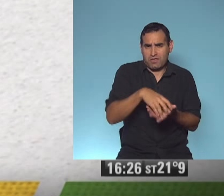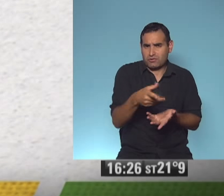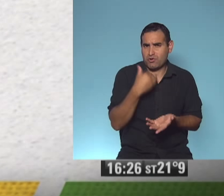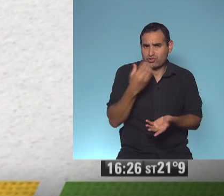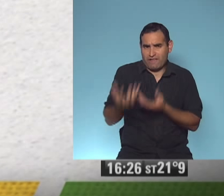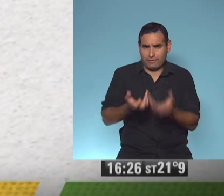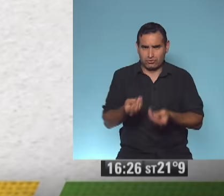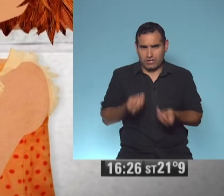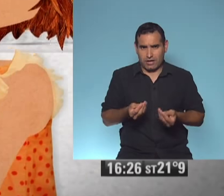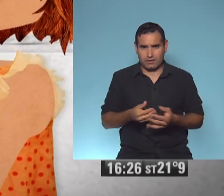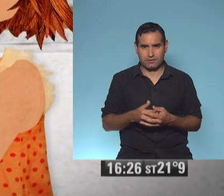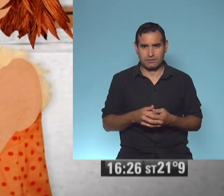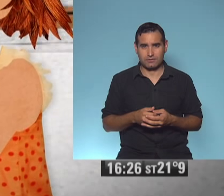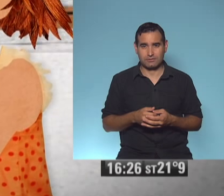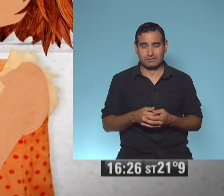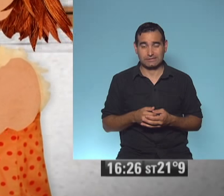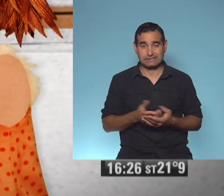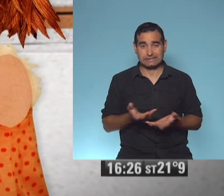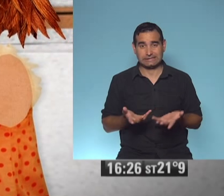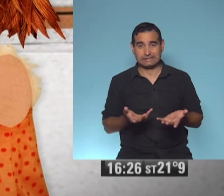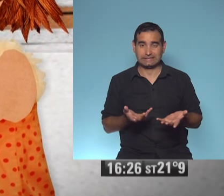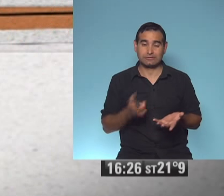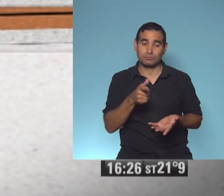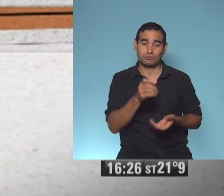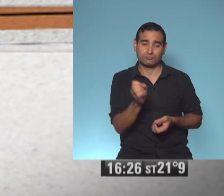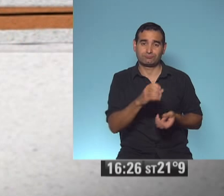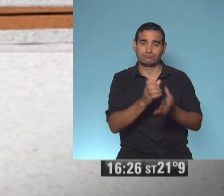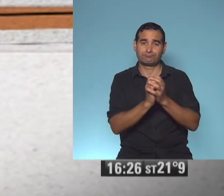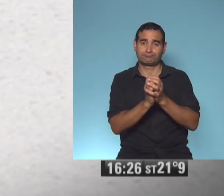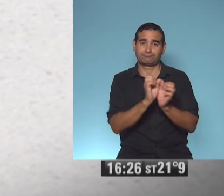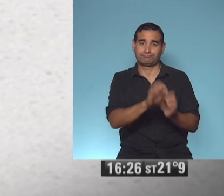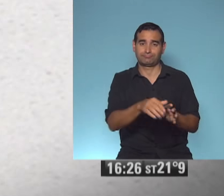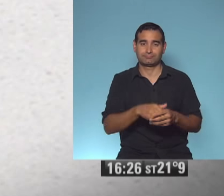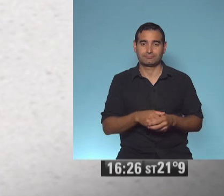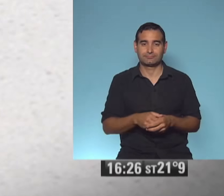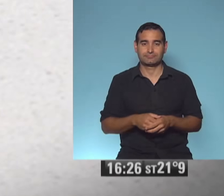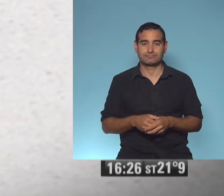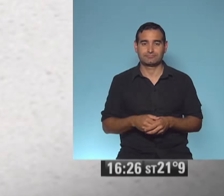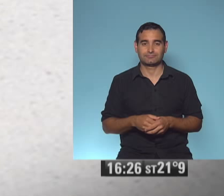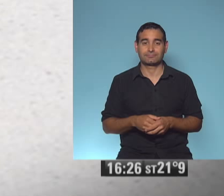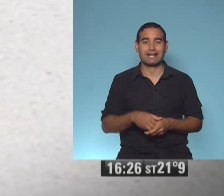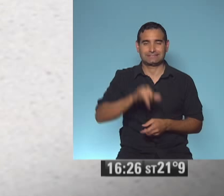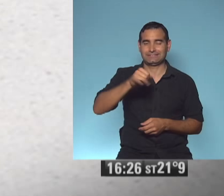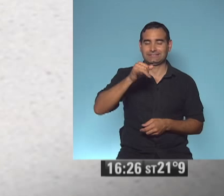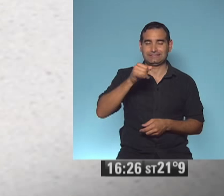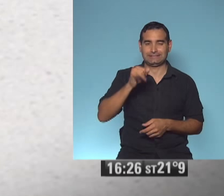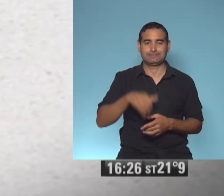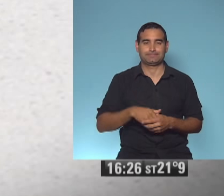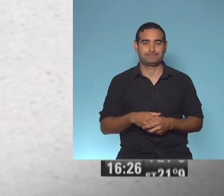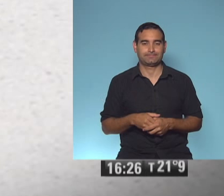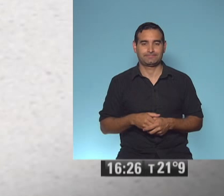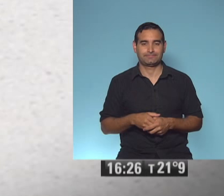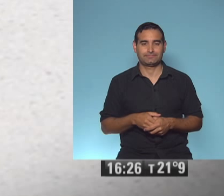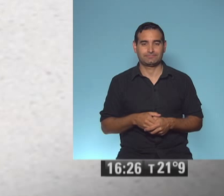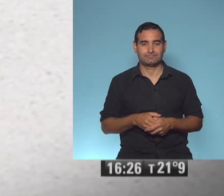sabes cocinar? Te toca tirar a vos. Ah, sí, sí, sí, sí.